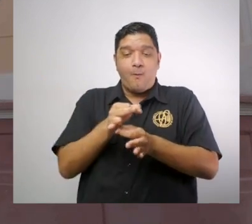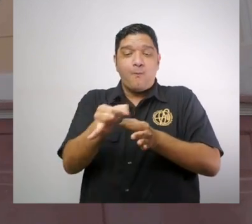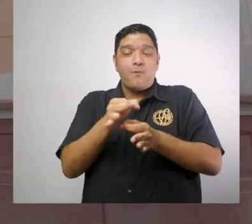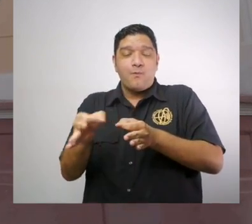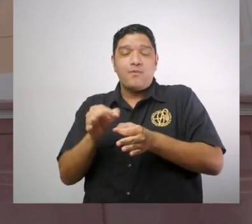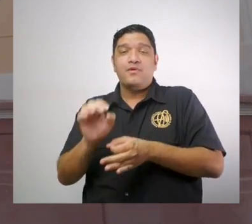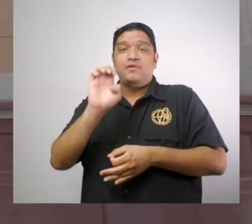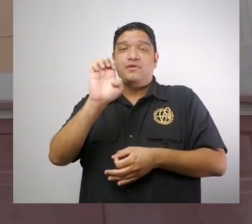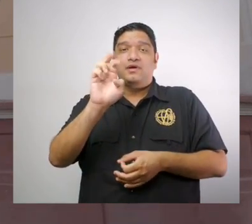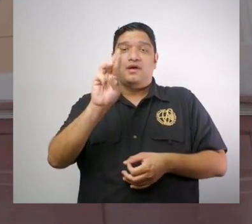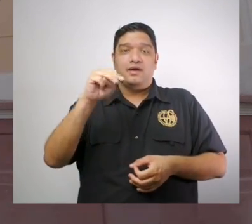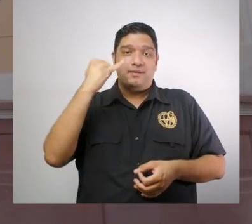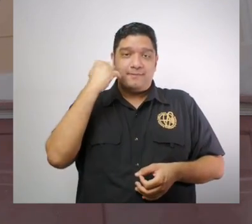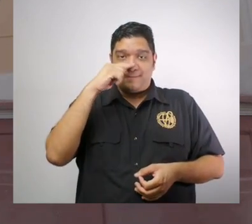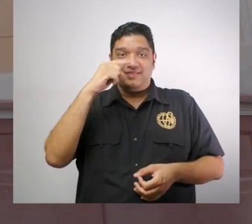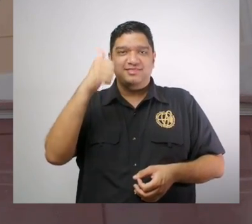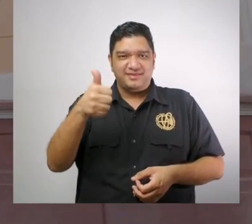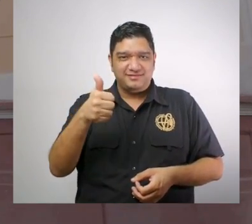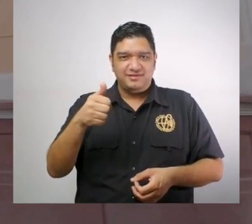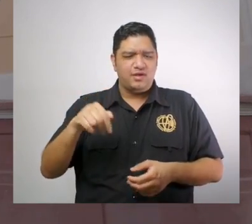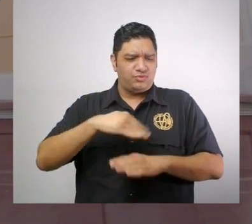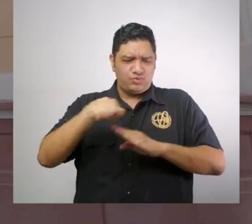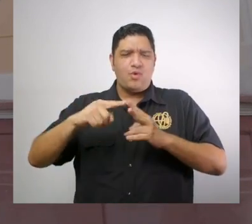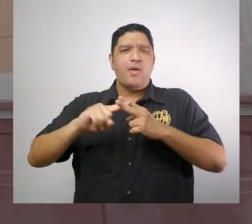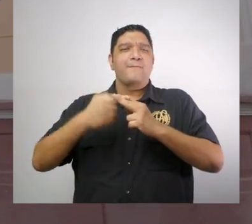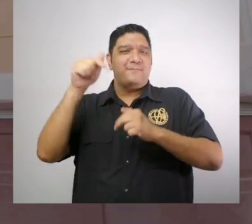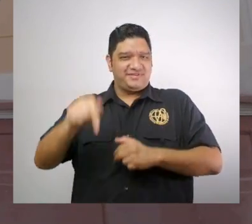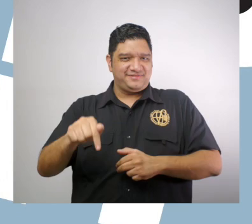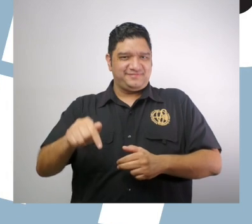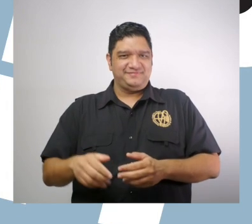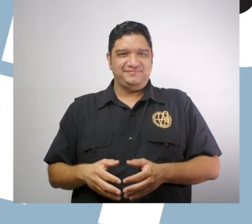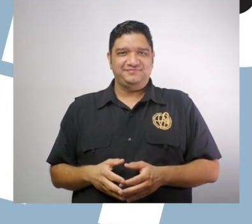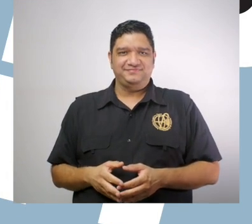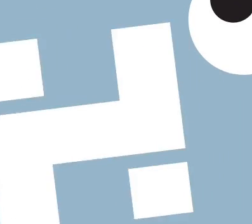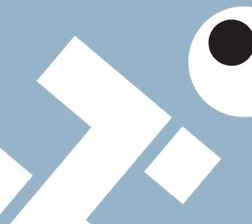Ermita. Eso quiere decir, todo empezó aquí.